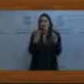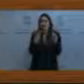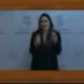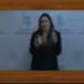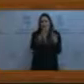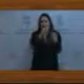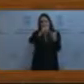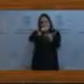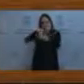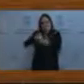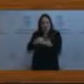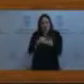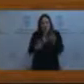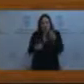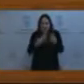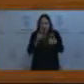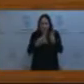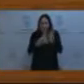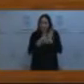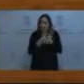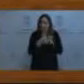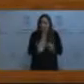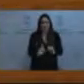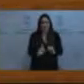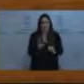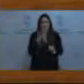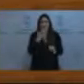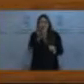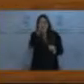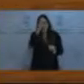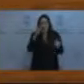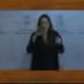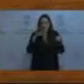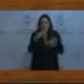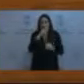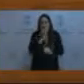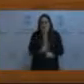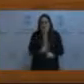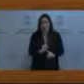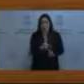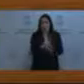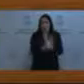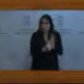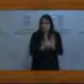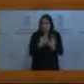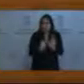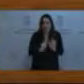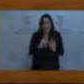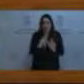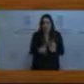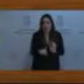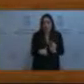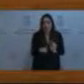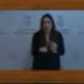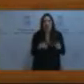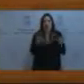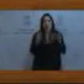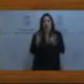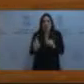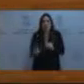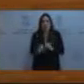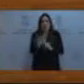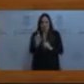por el ciudadano. Ese mismo criterio, esa misma nota, se puede trasladar a atención